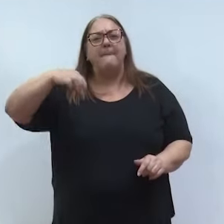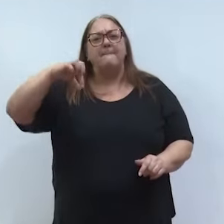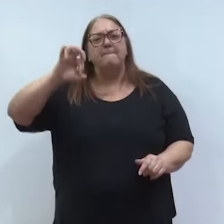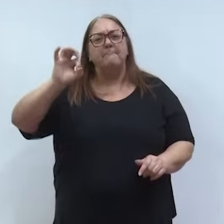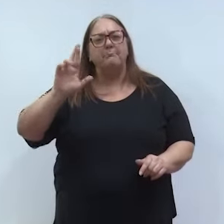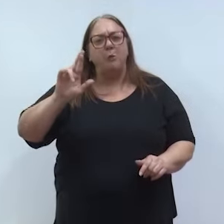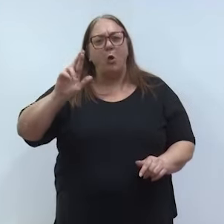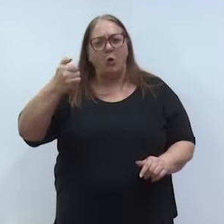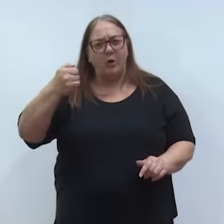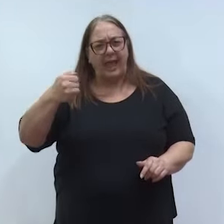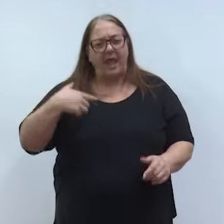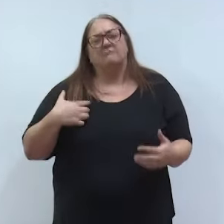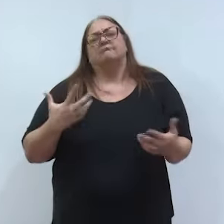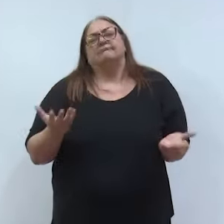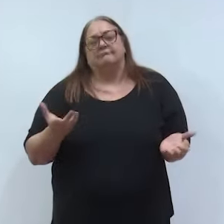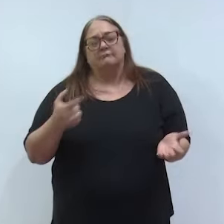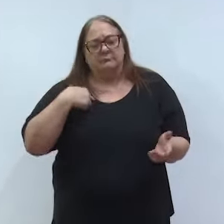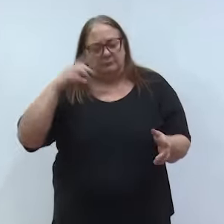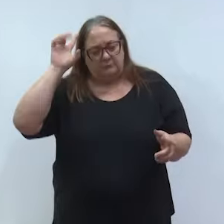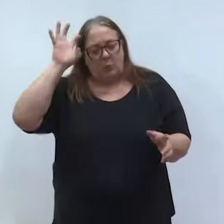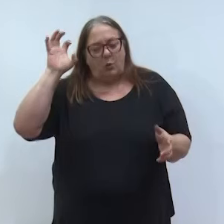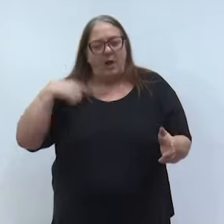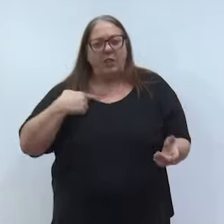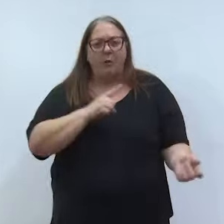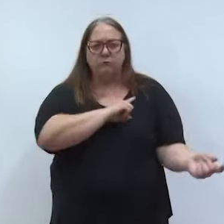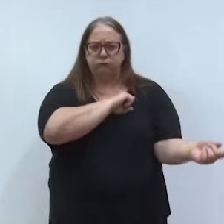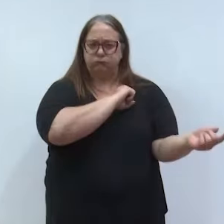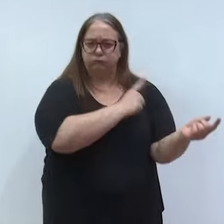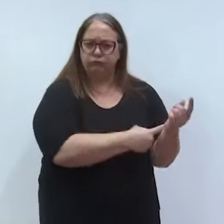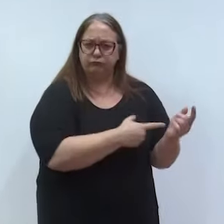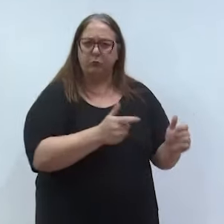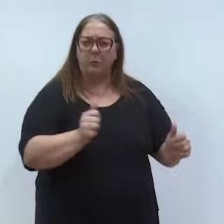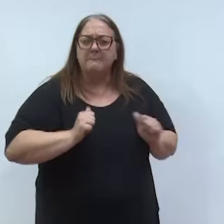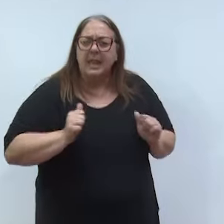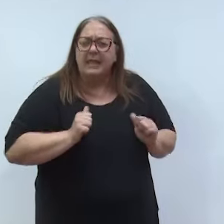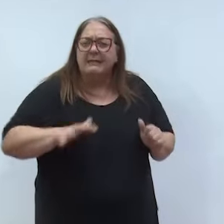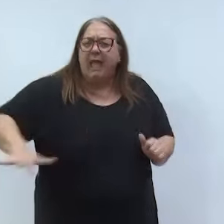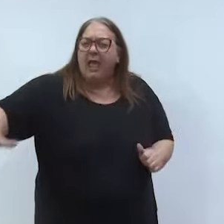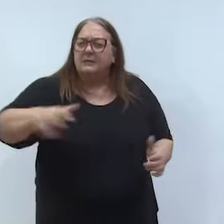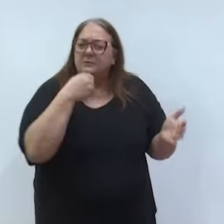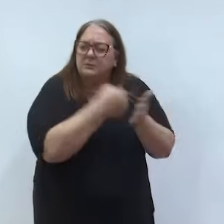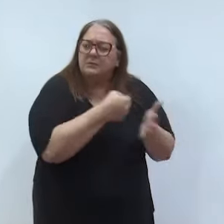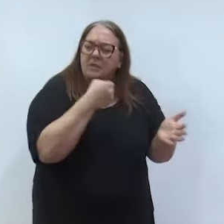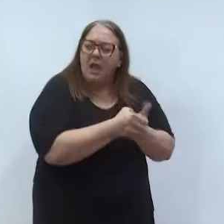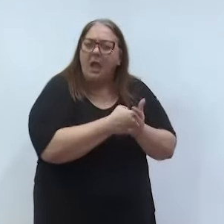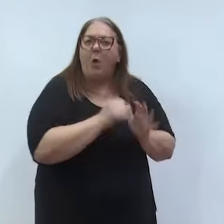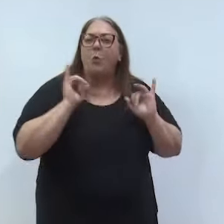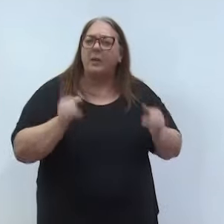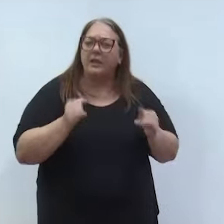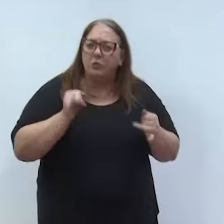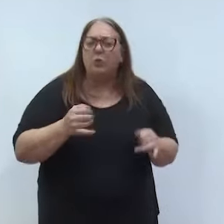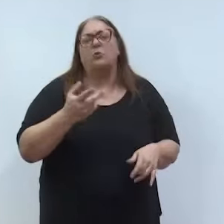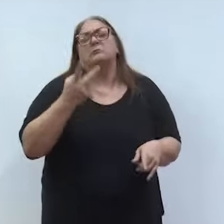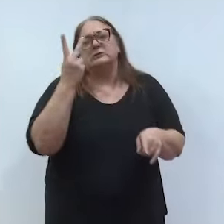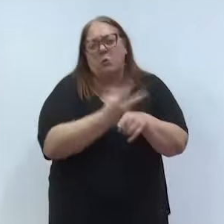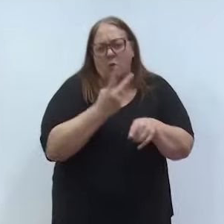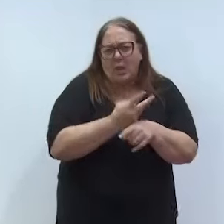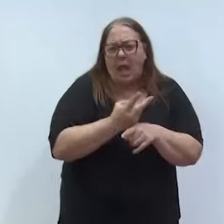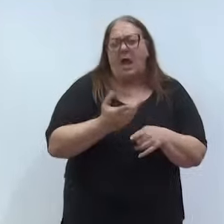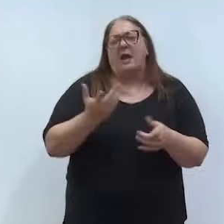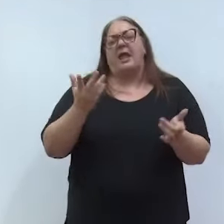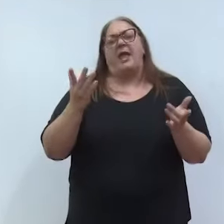propia y cómo se se empoderó a la militancia y a la juventud tanto Universitaria como secundaria formando centro de estudiantes